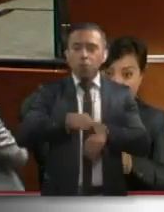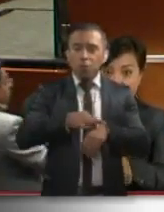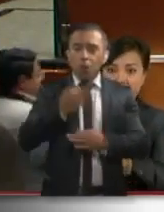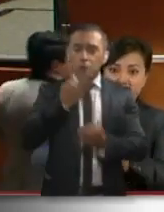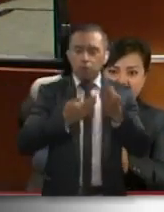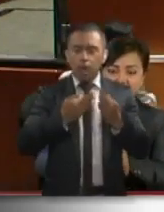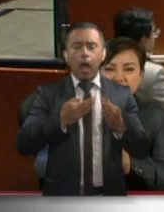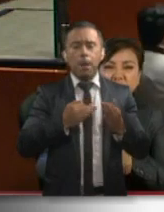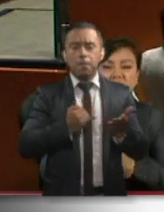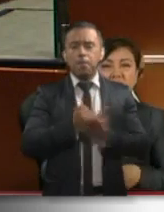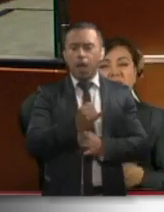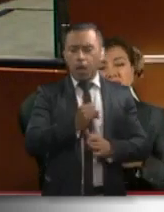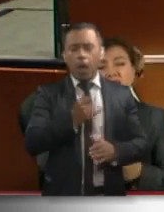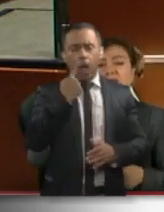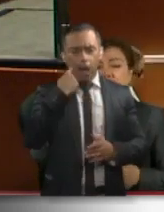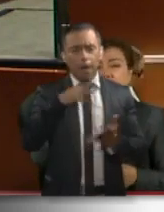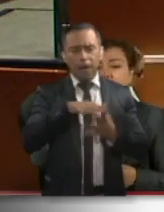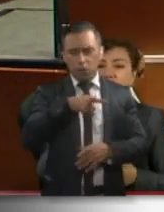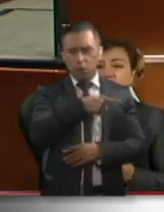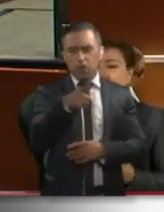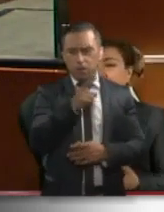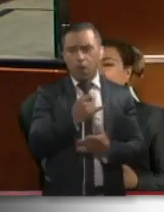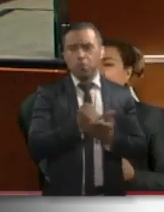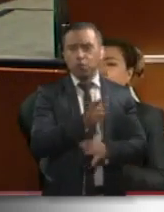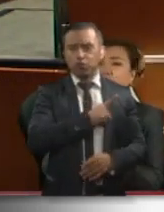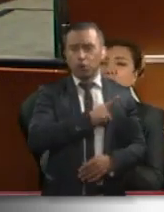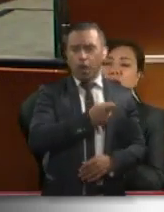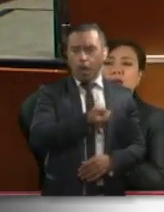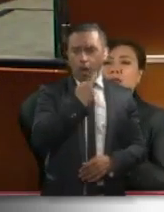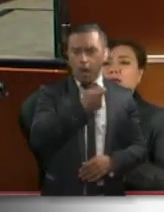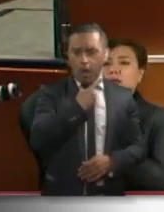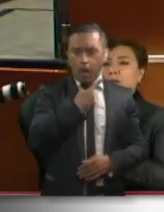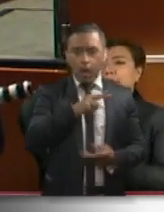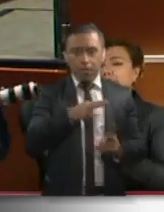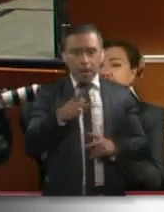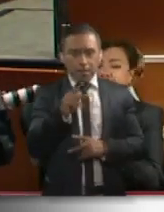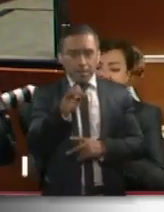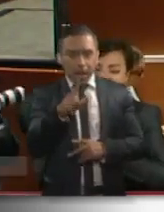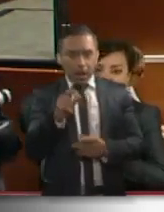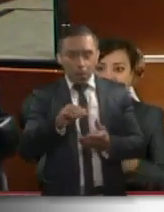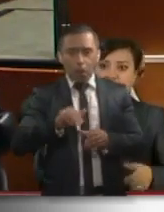automedicación es común, en la piel lo es más porque se tiene muy a la mano.